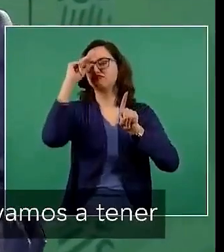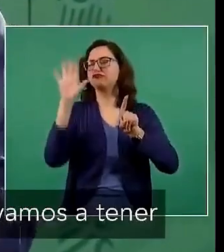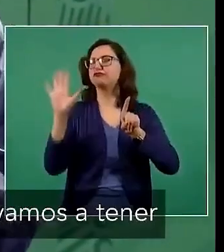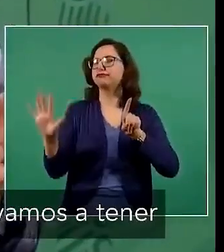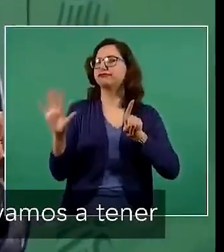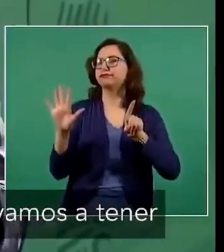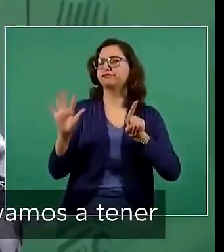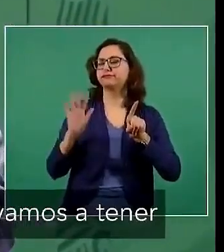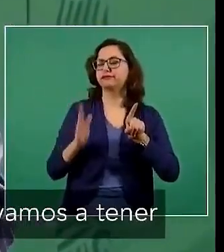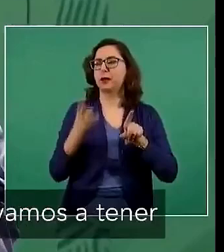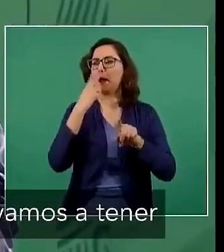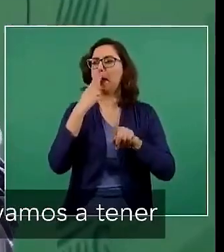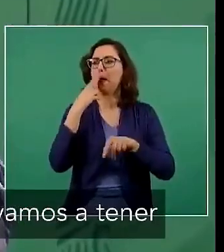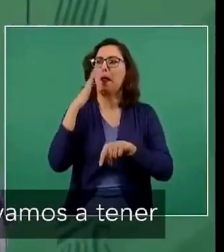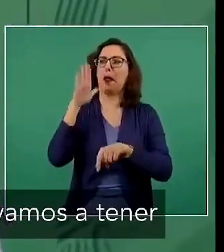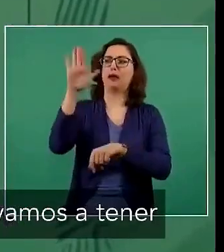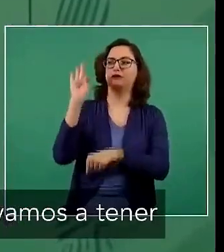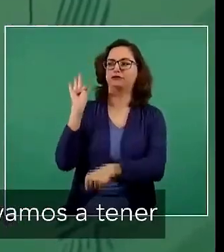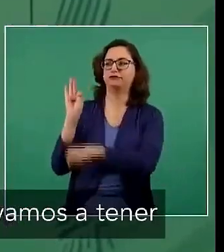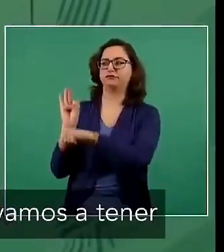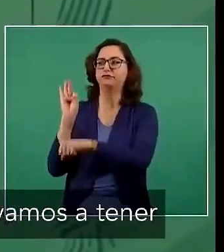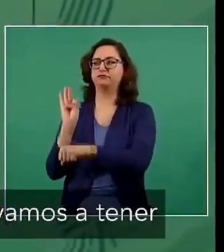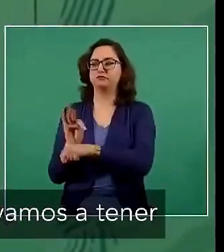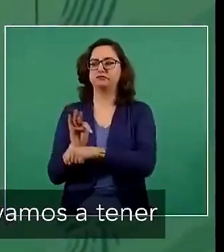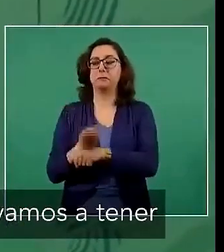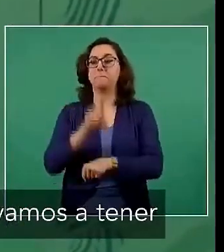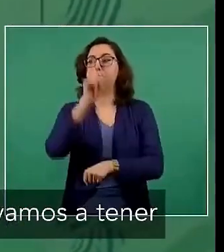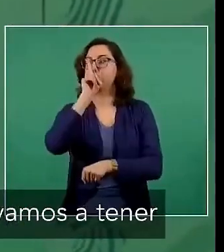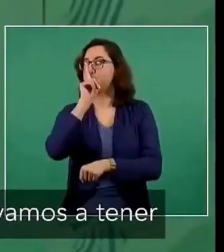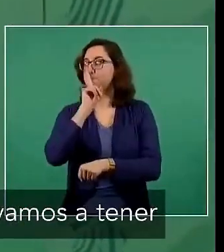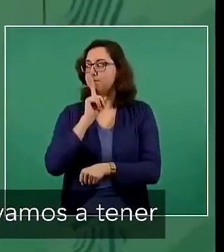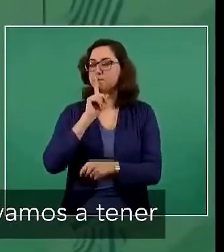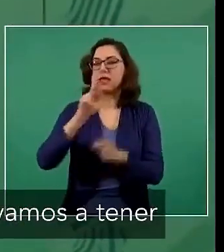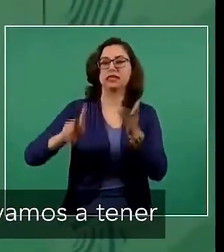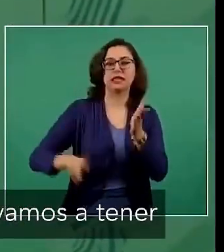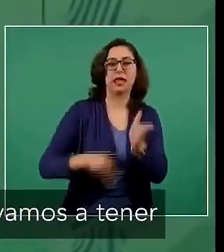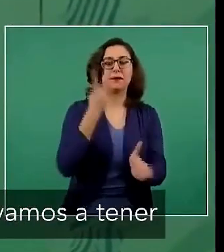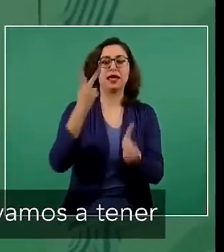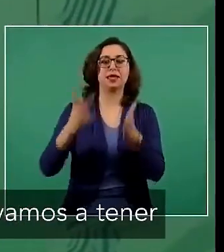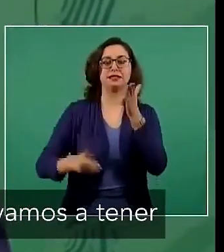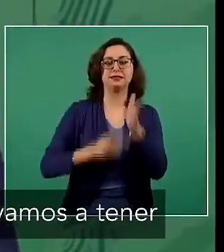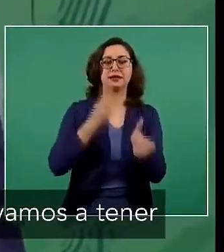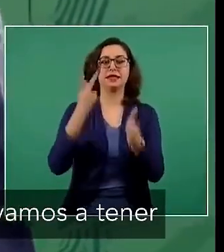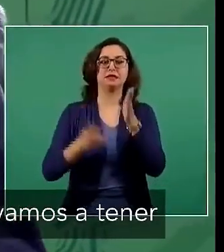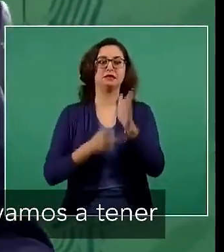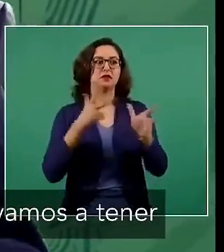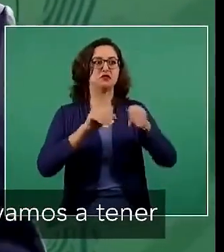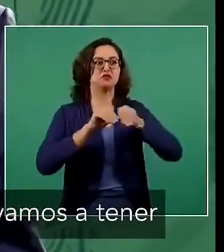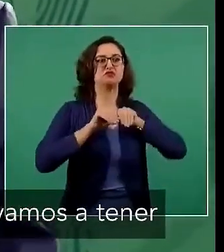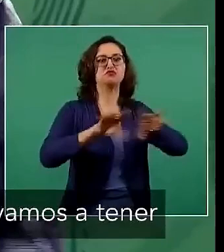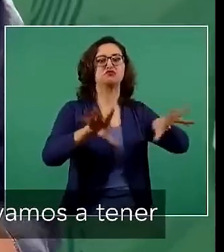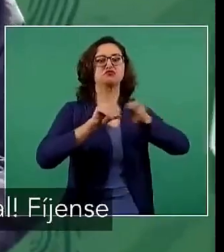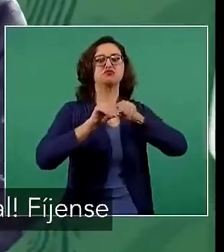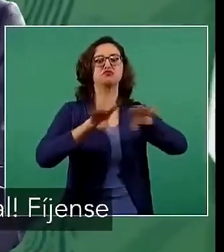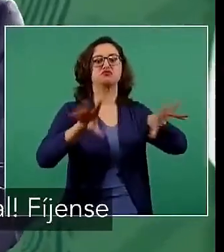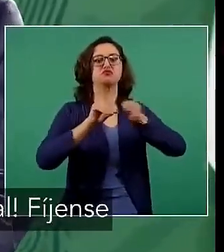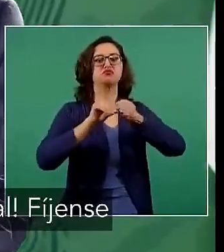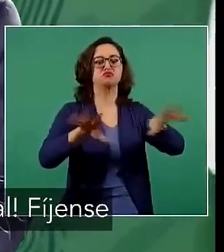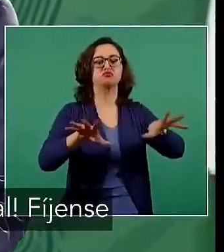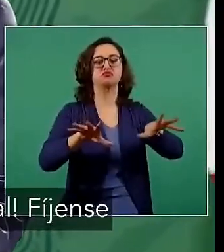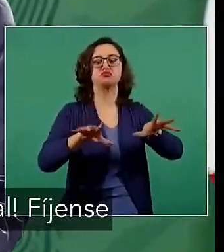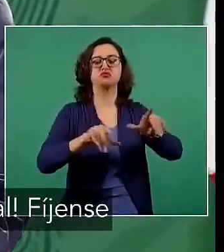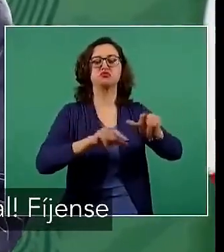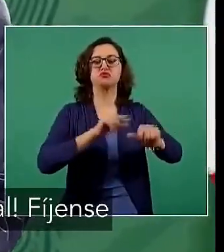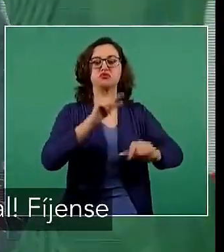Entonces, todavía se habla de que nos frenaron, de que no vamos a tener la